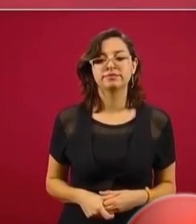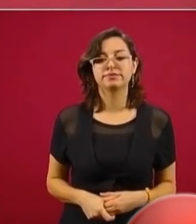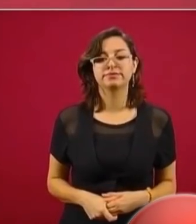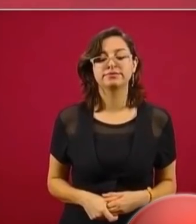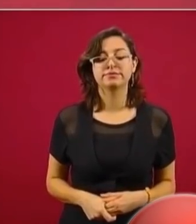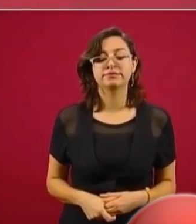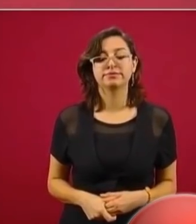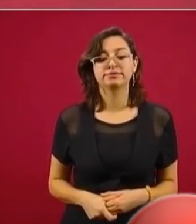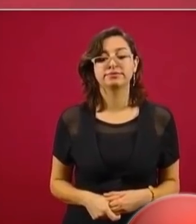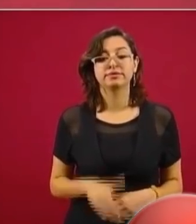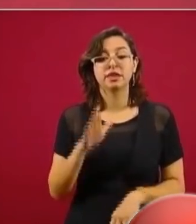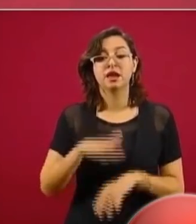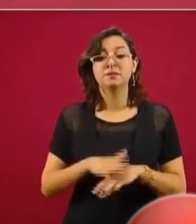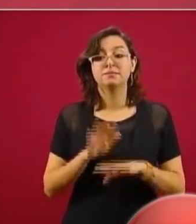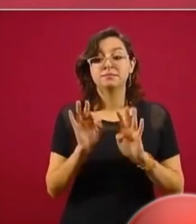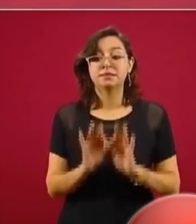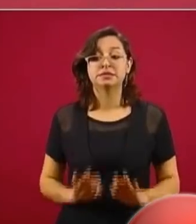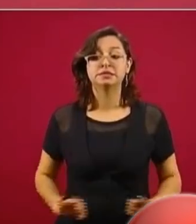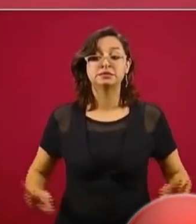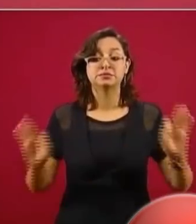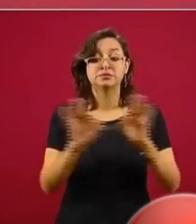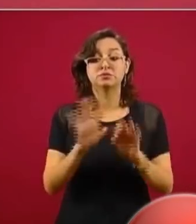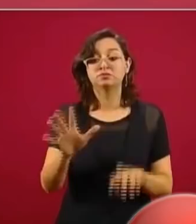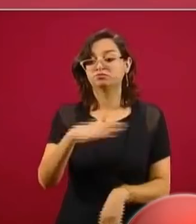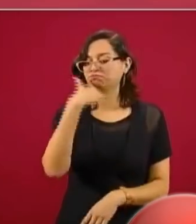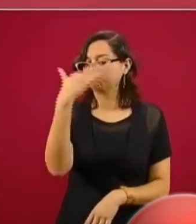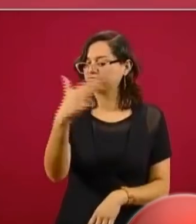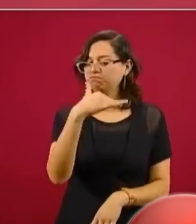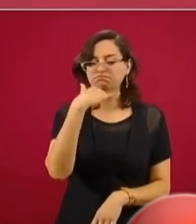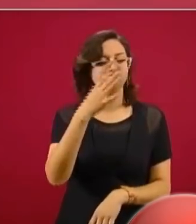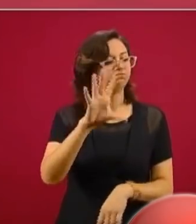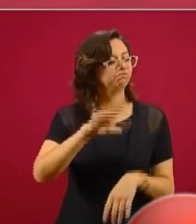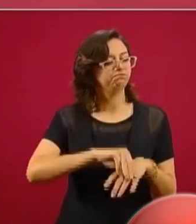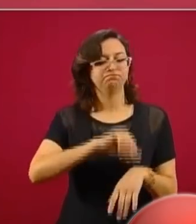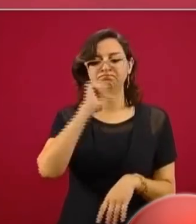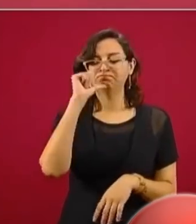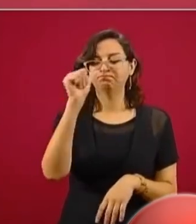no permitir la corrupción